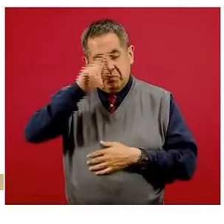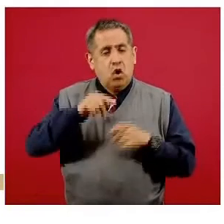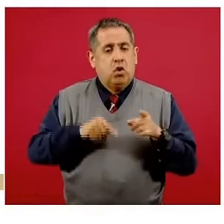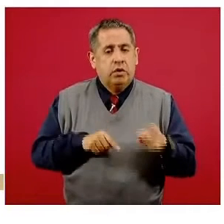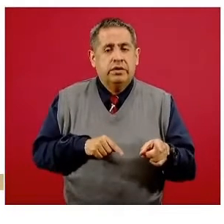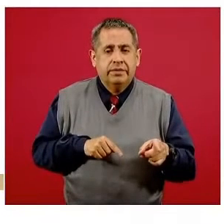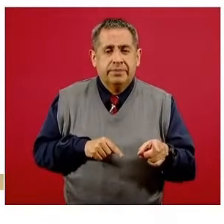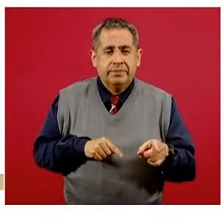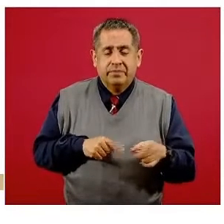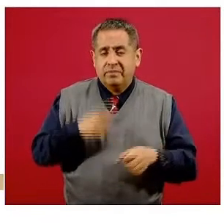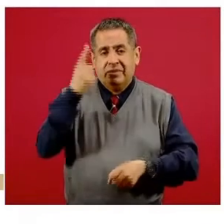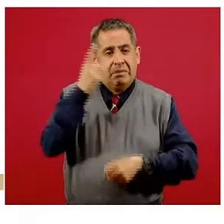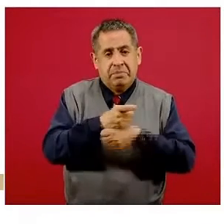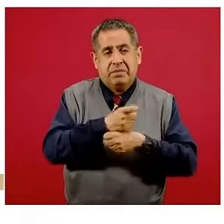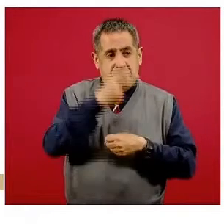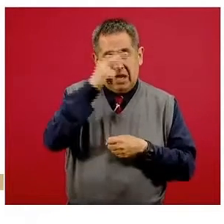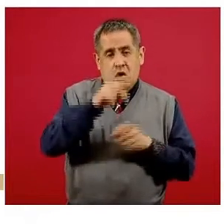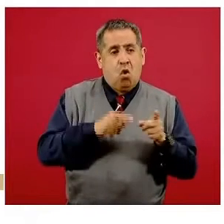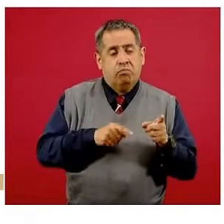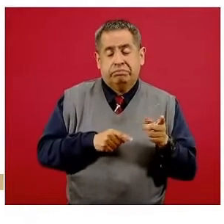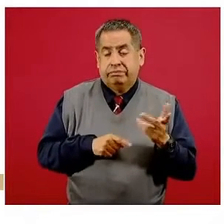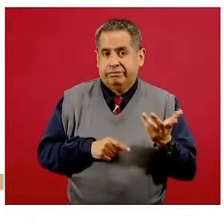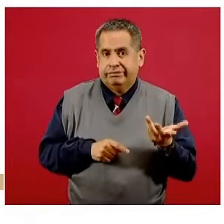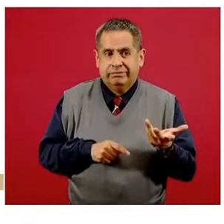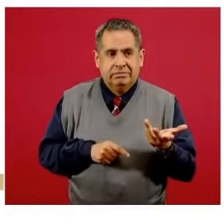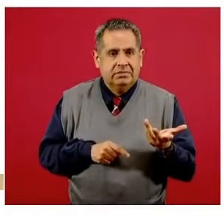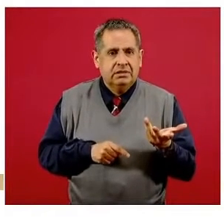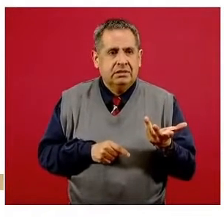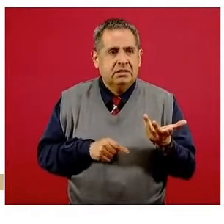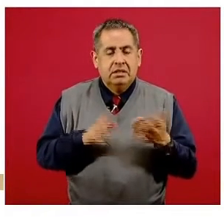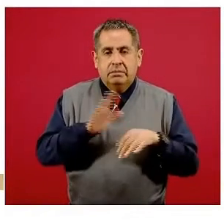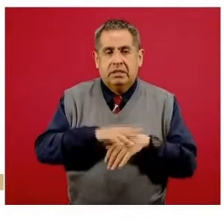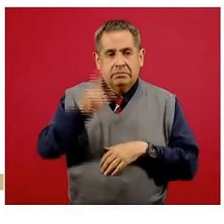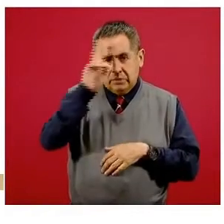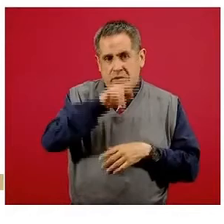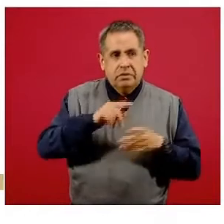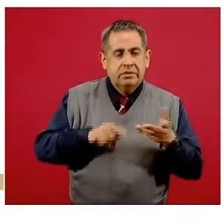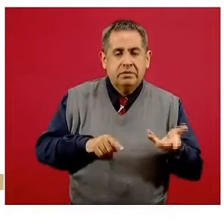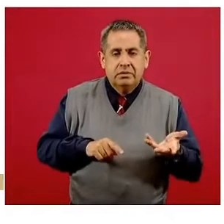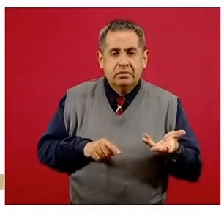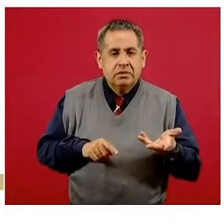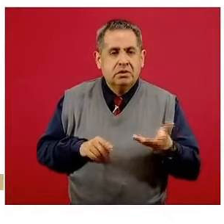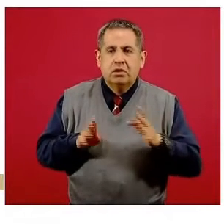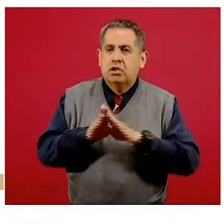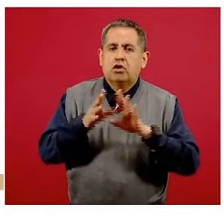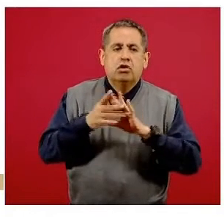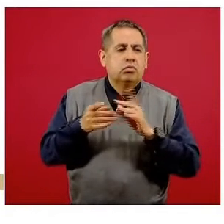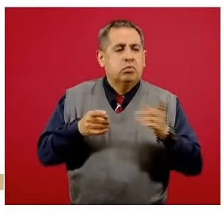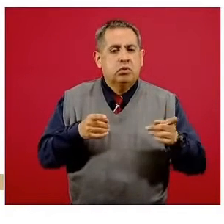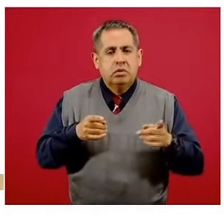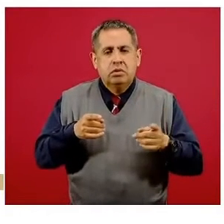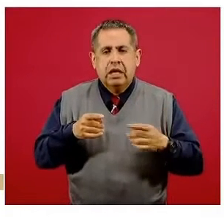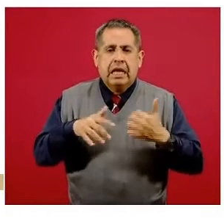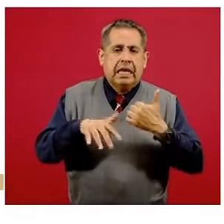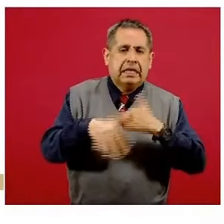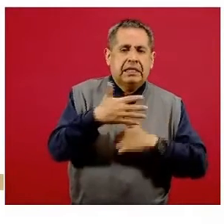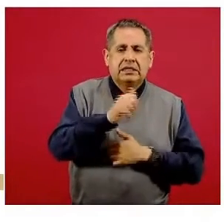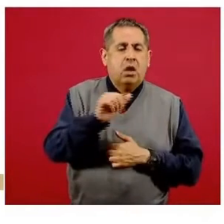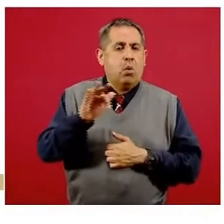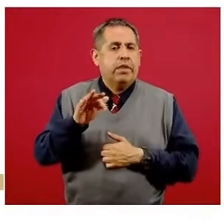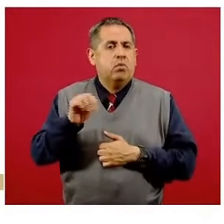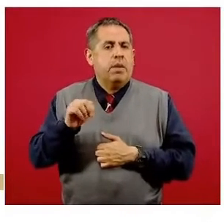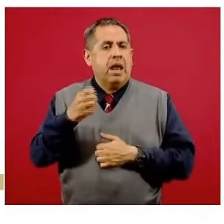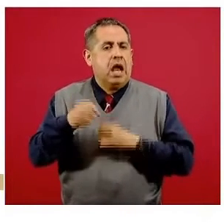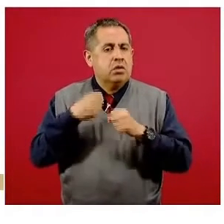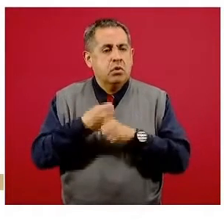con respecto a todos estos que están aquí graficados, es el mayor, tanto en edades de 15 a